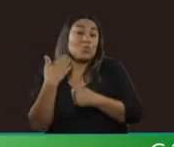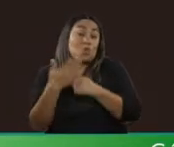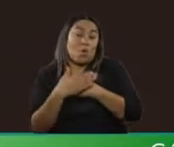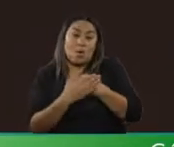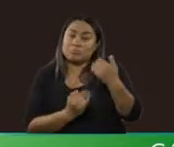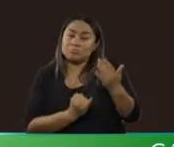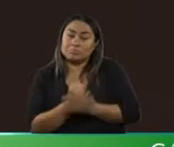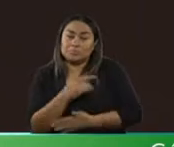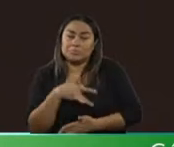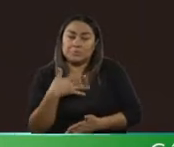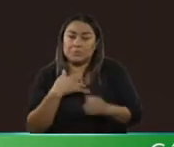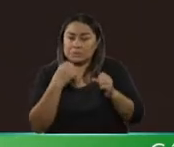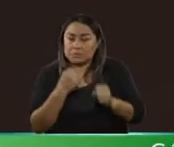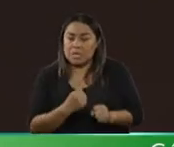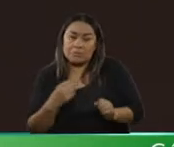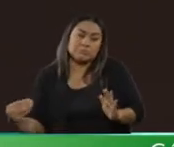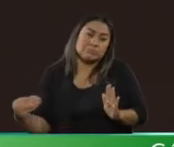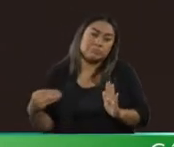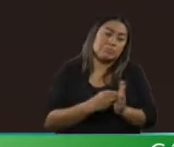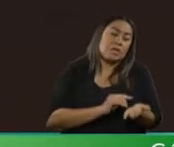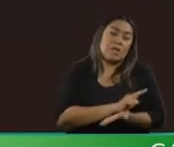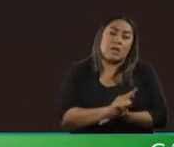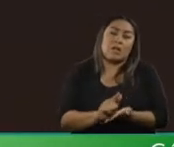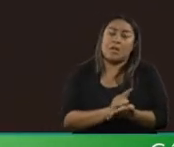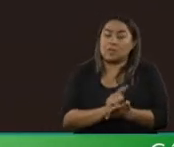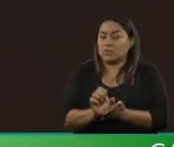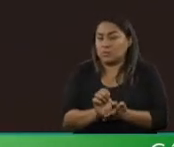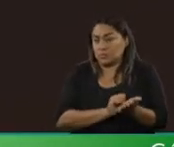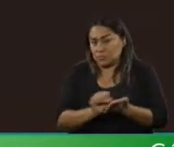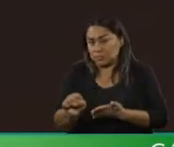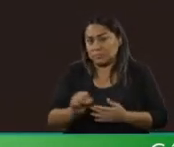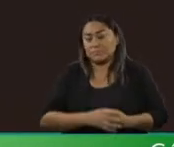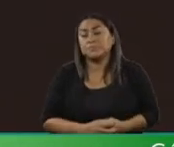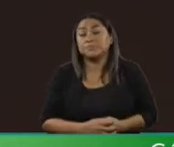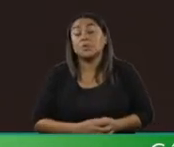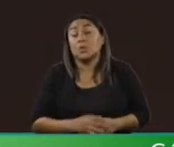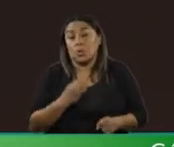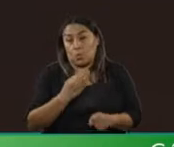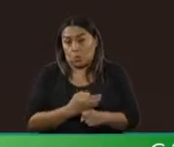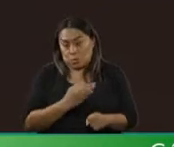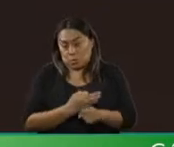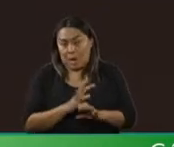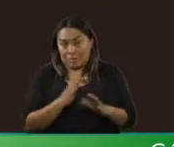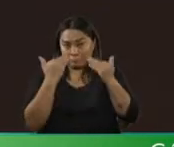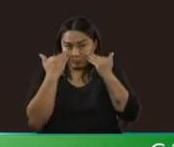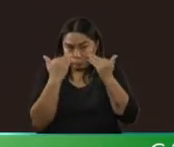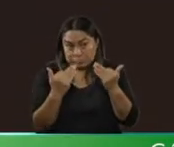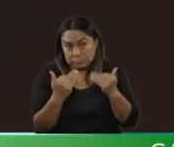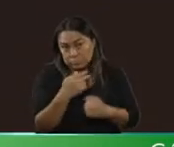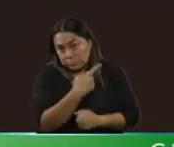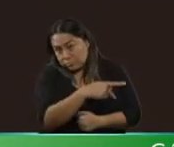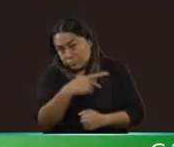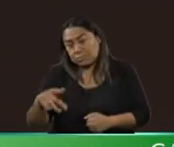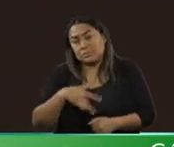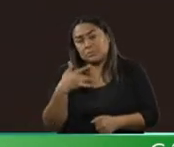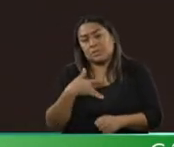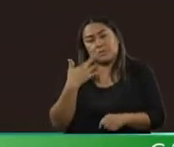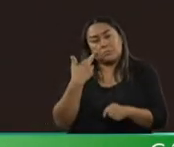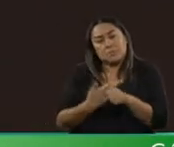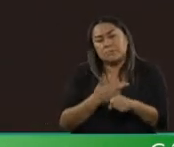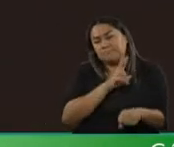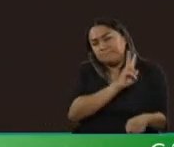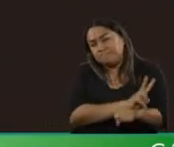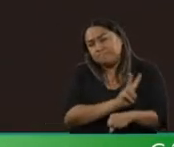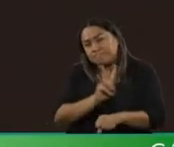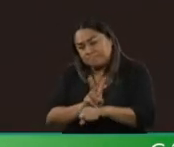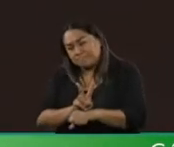hoy, estoy segura, en reforma constitucional. Hoy tenemos ante nosotros la responsabilidad de velar porque los